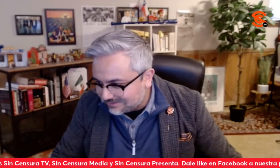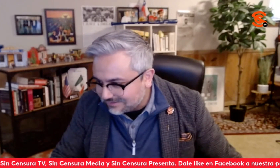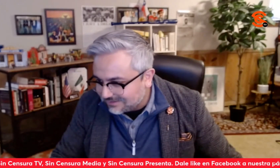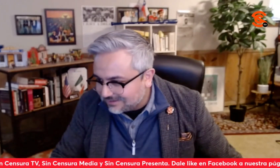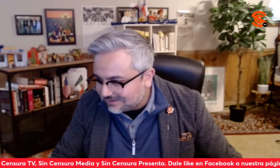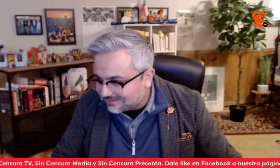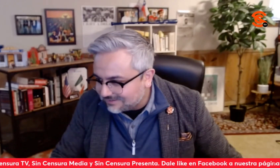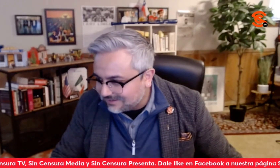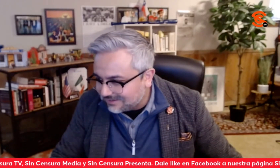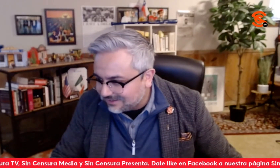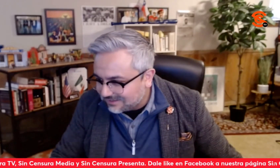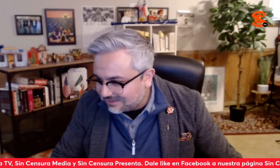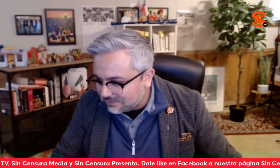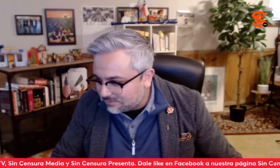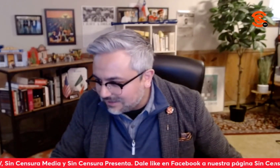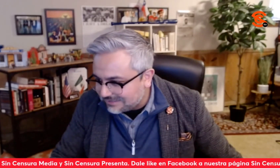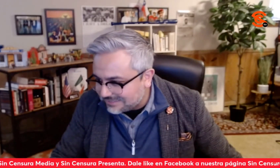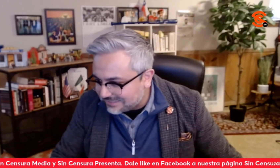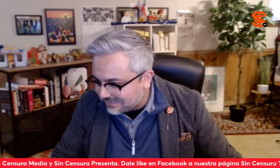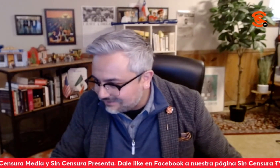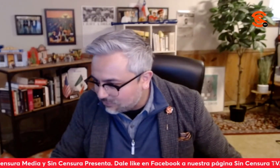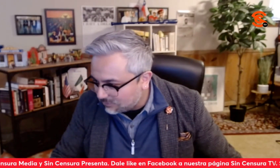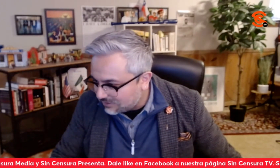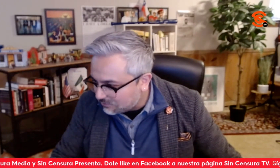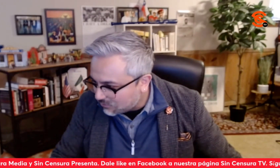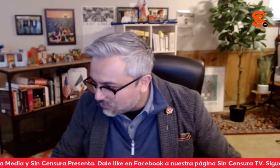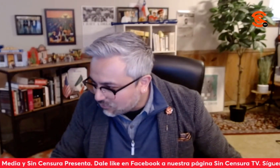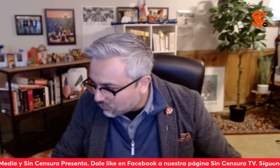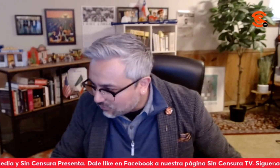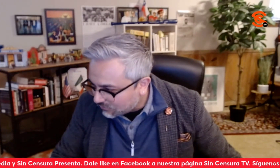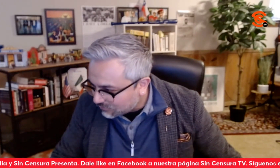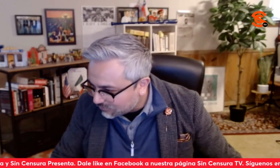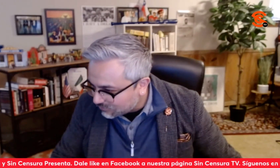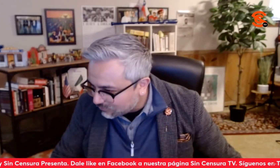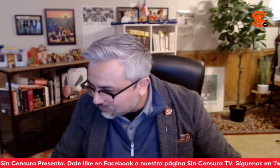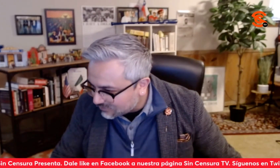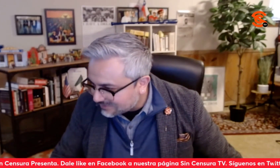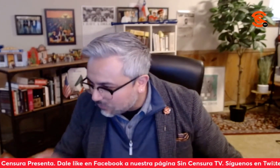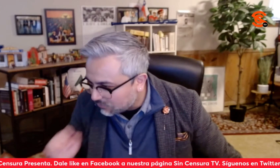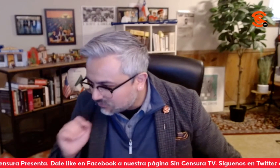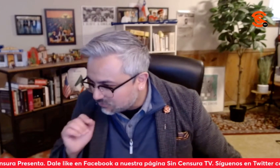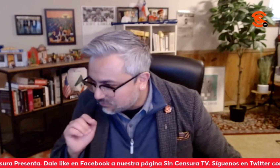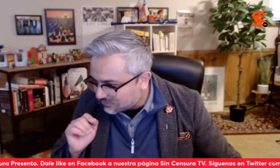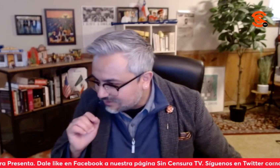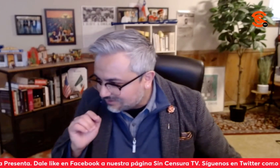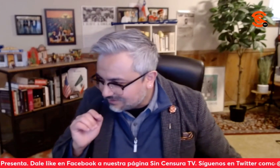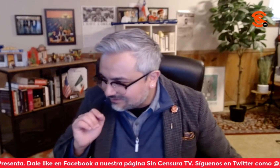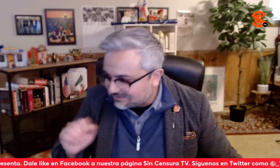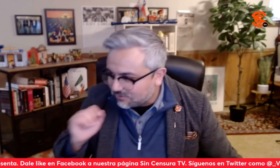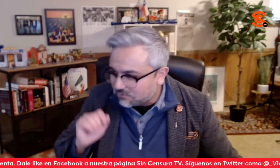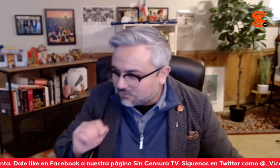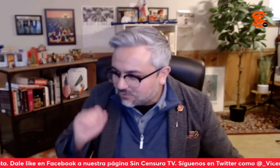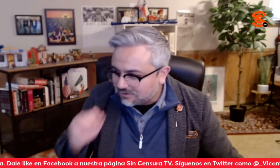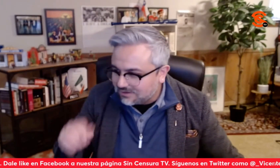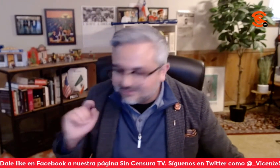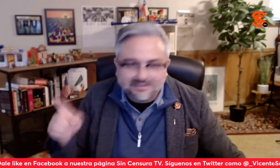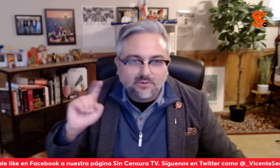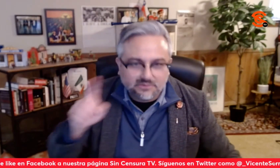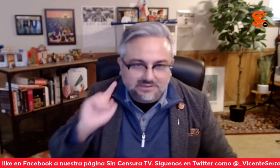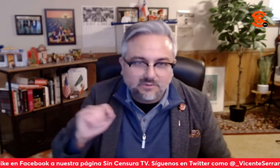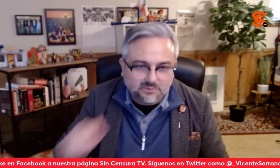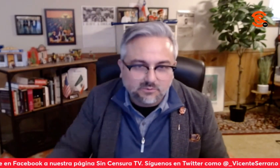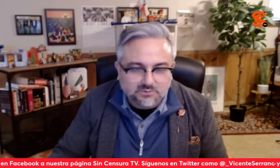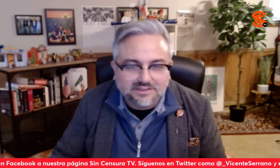la de malas es el clip y si no me equivoco o Z1 Disculpe usted Z1